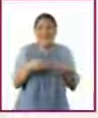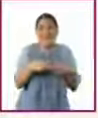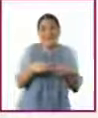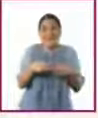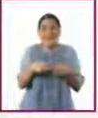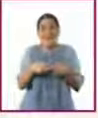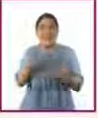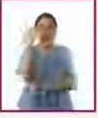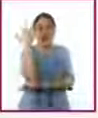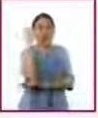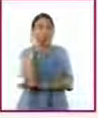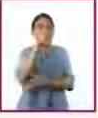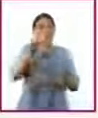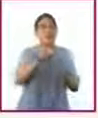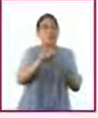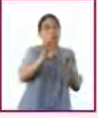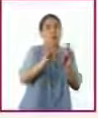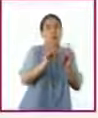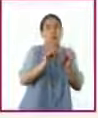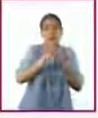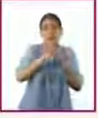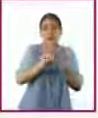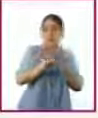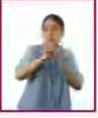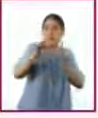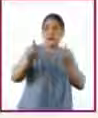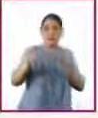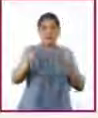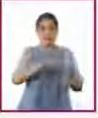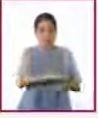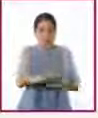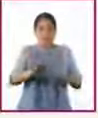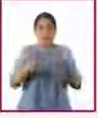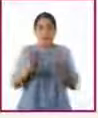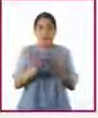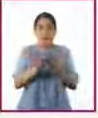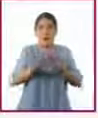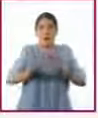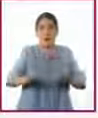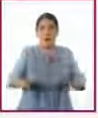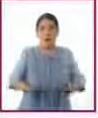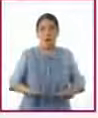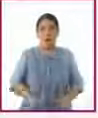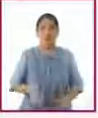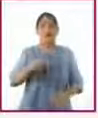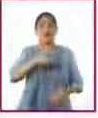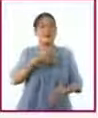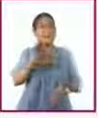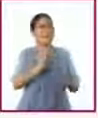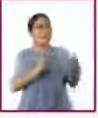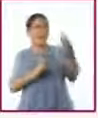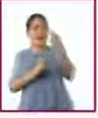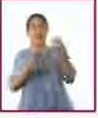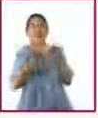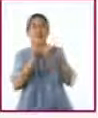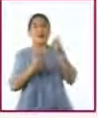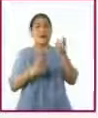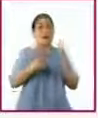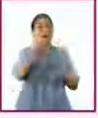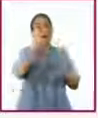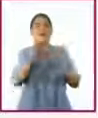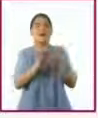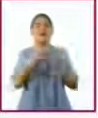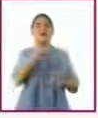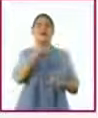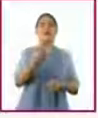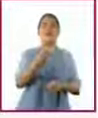El árbol se alejó de mí y el suelo se fue abajo. También ella desconoció mi voz, mis cabellos y